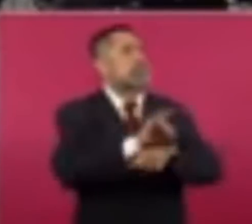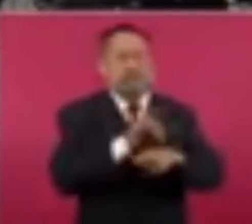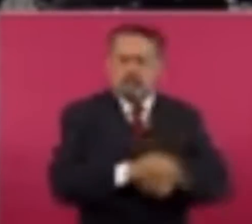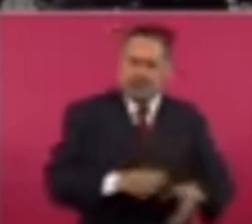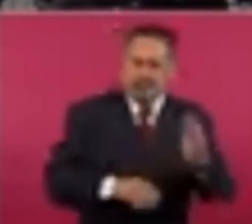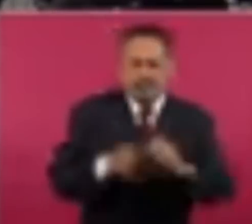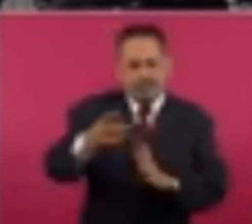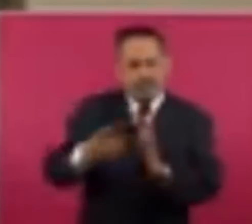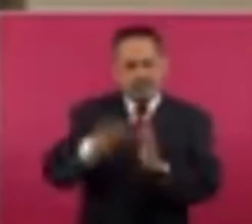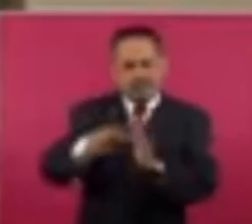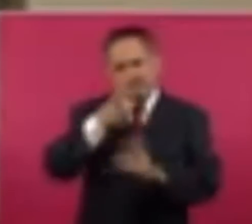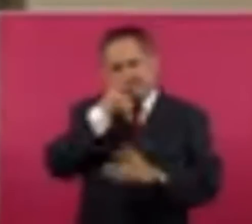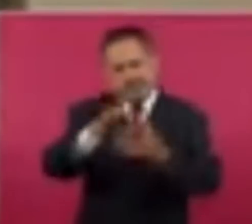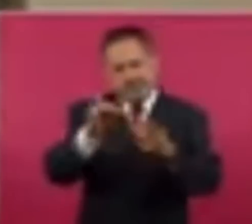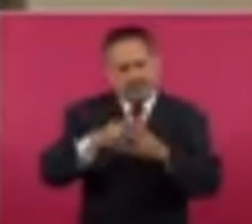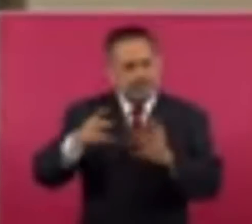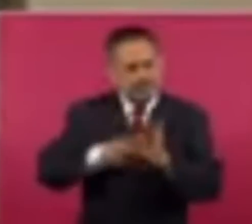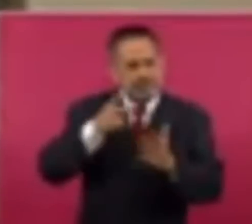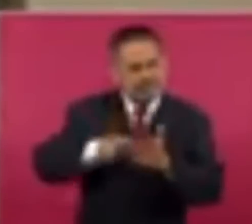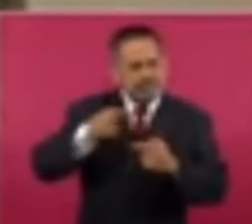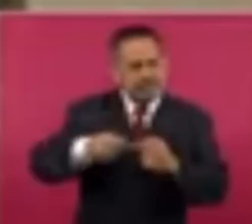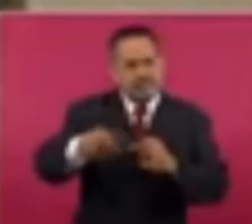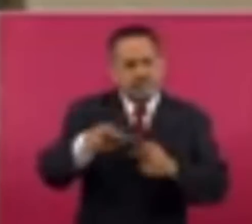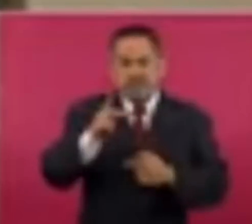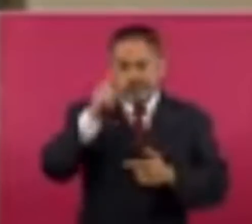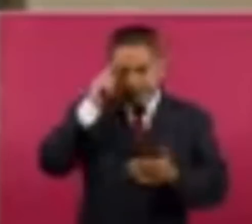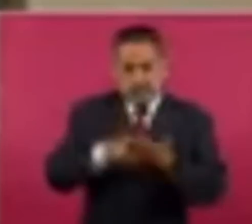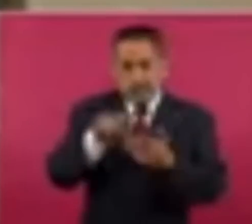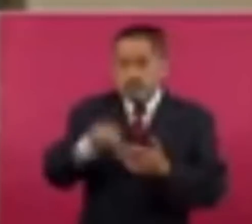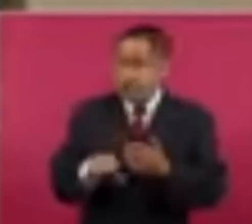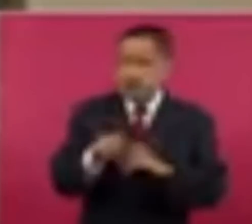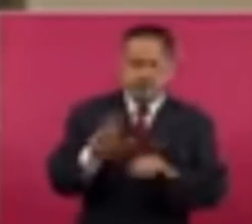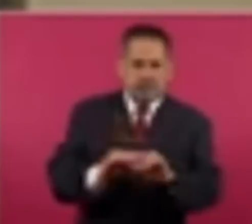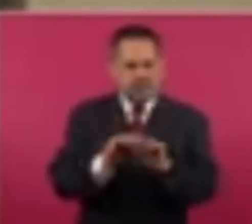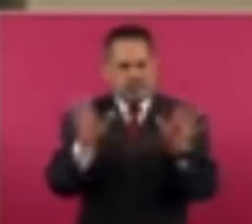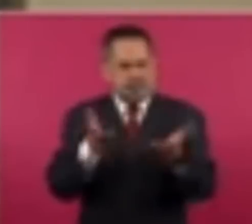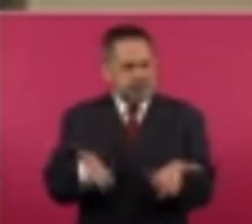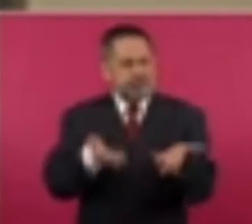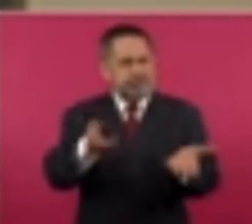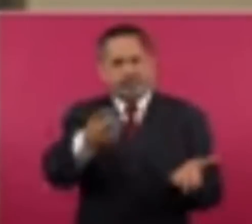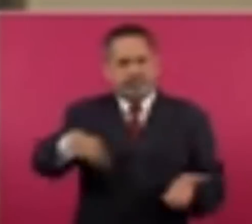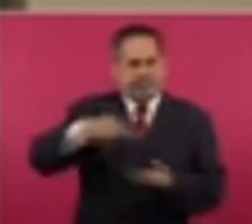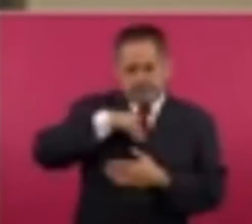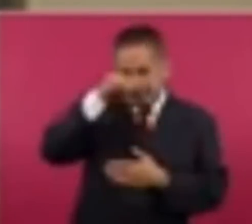ha mencionado estos casos una y otra vez, pero creo que hoy queda sobre la mesa